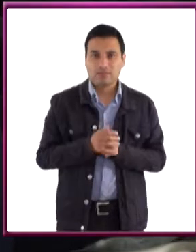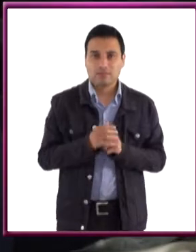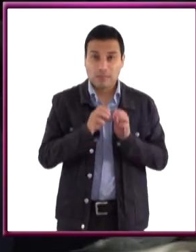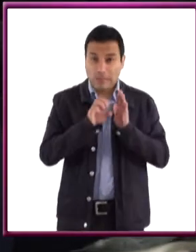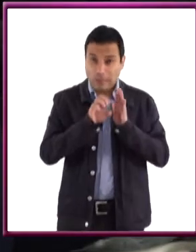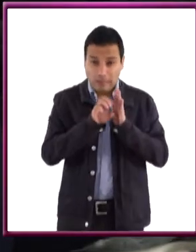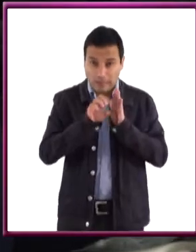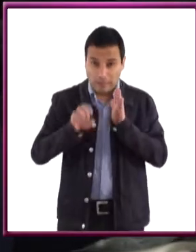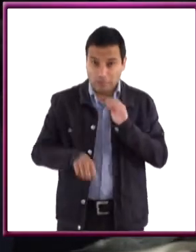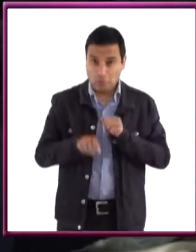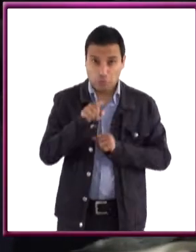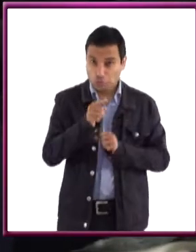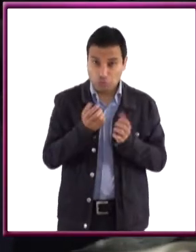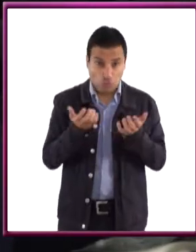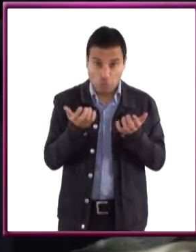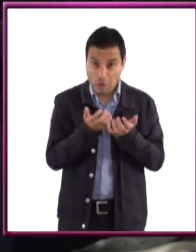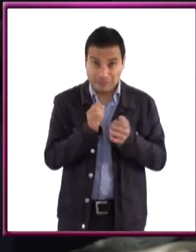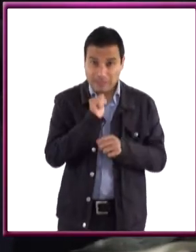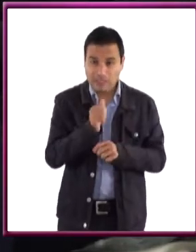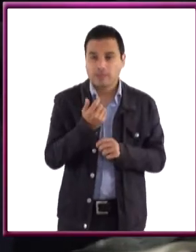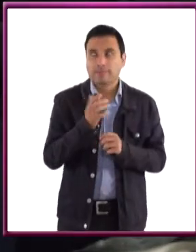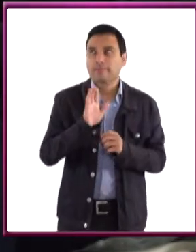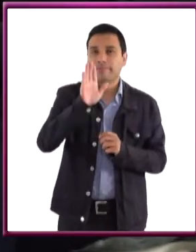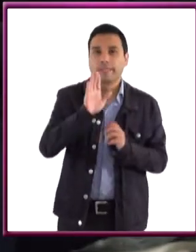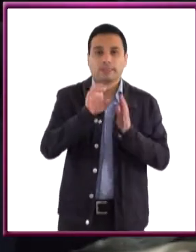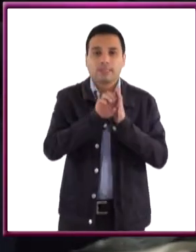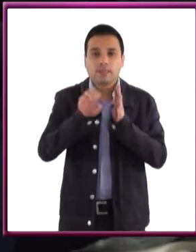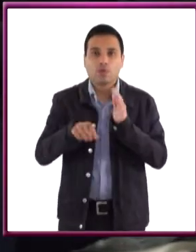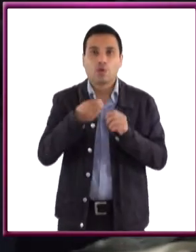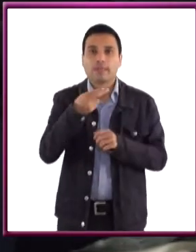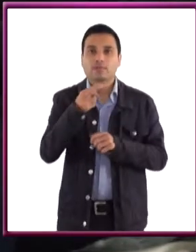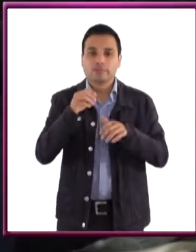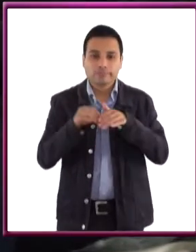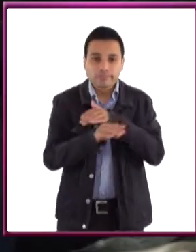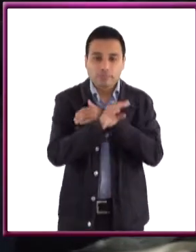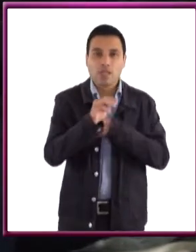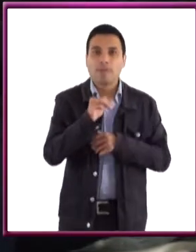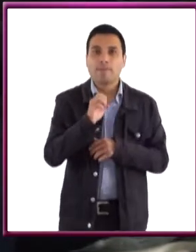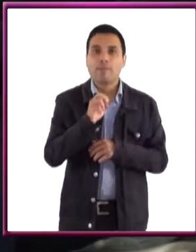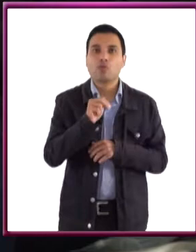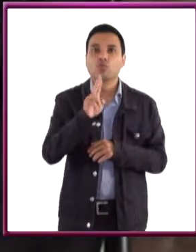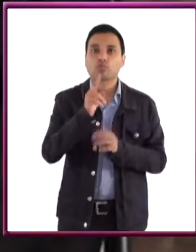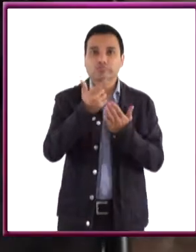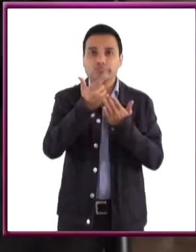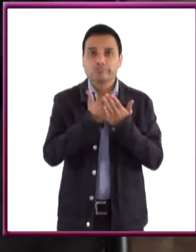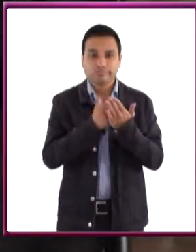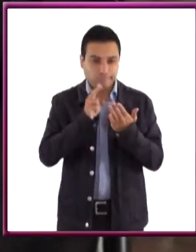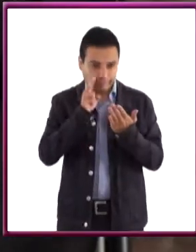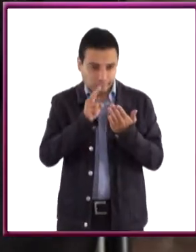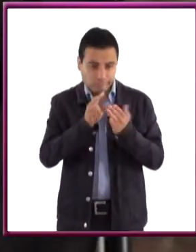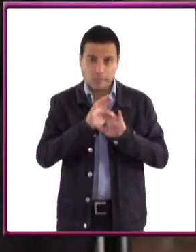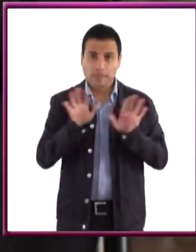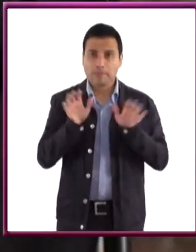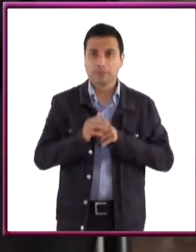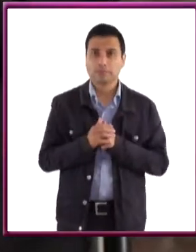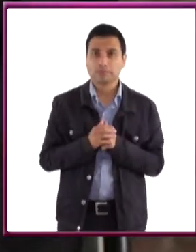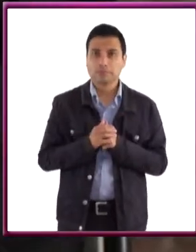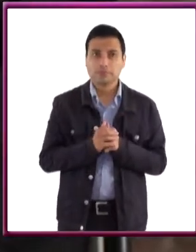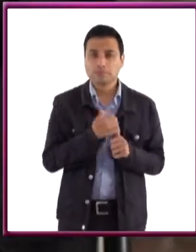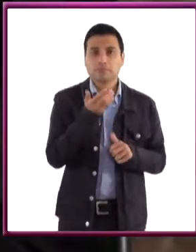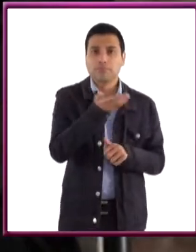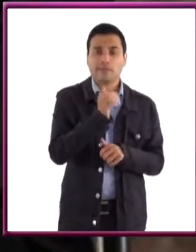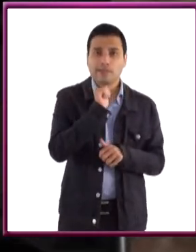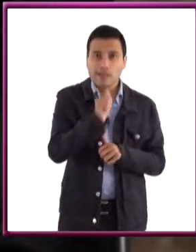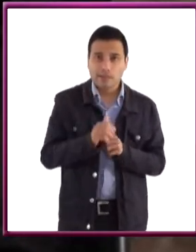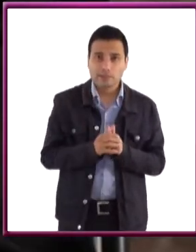Si no lo hacen, es como si entraran a un restaurante y nada más leyeran el menú, ¿no? Sería un poco lo mismo. O sea,